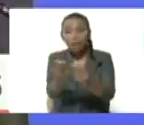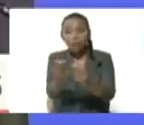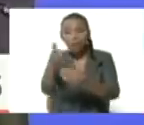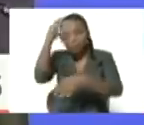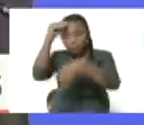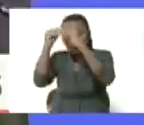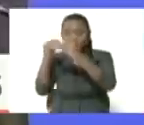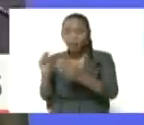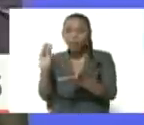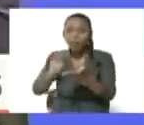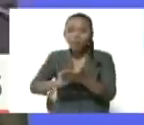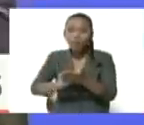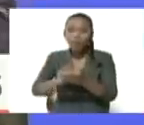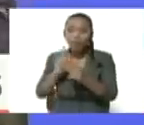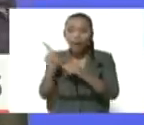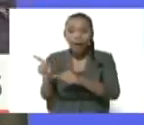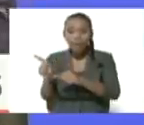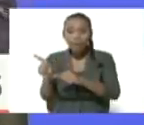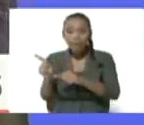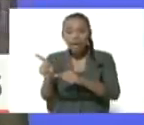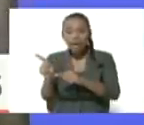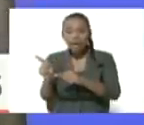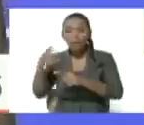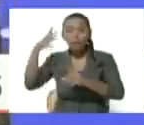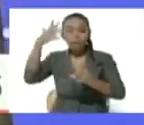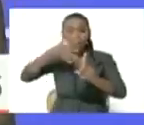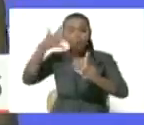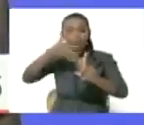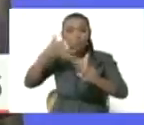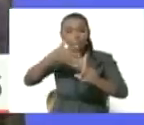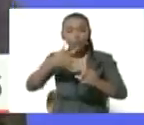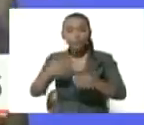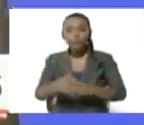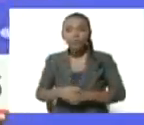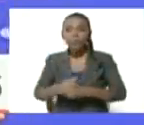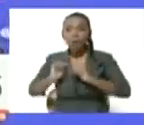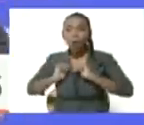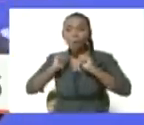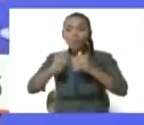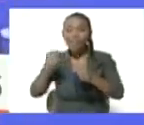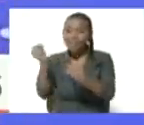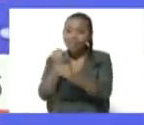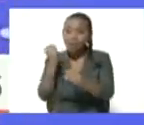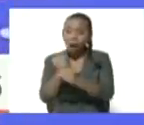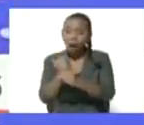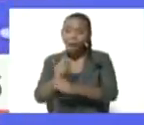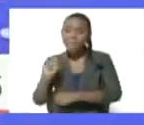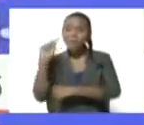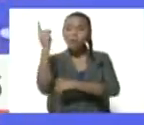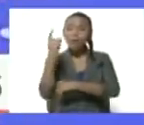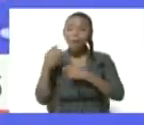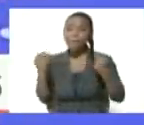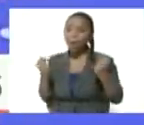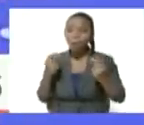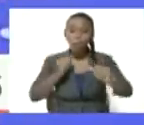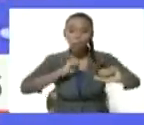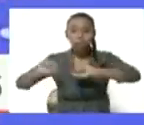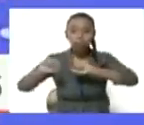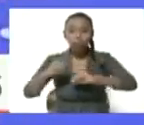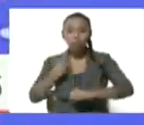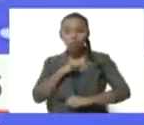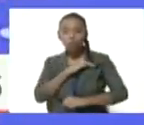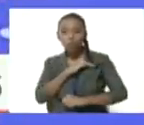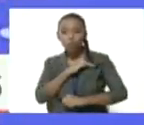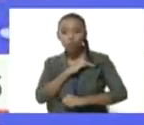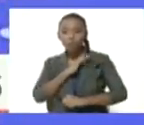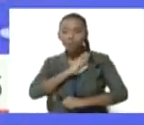para la instalación de este consejo y bueno, ya comenzar a trabajar. Una de las primeras acciones que tendríamos tiene